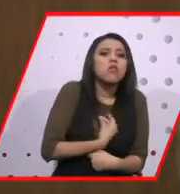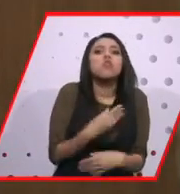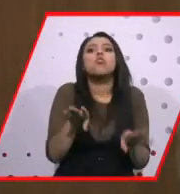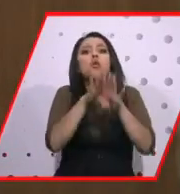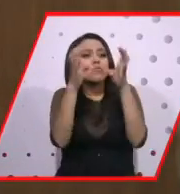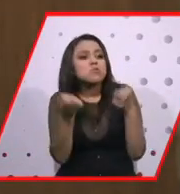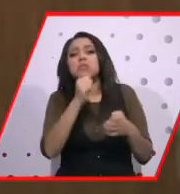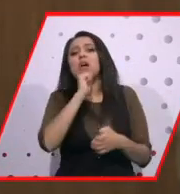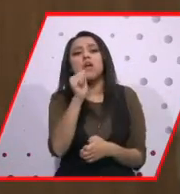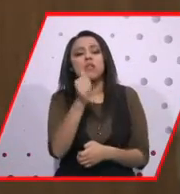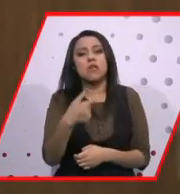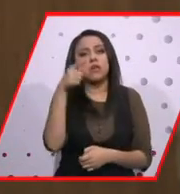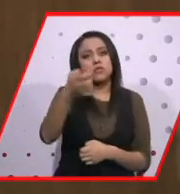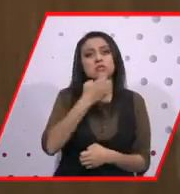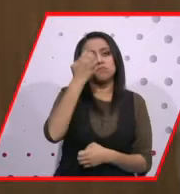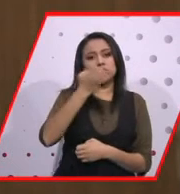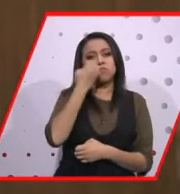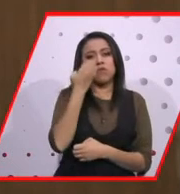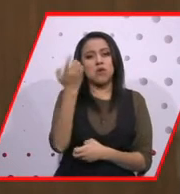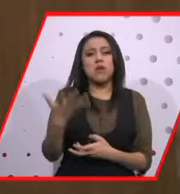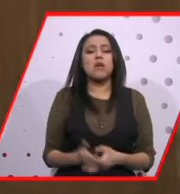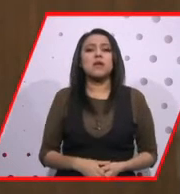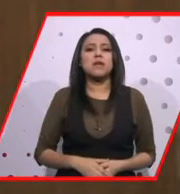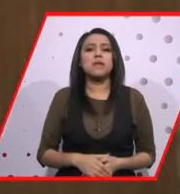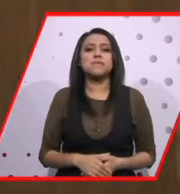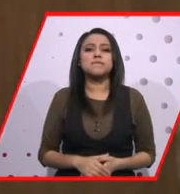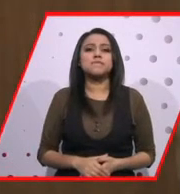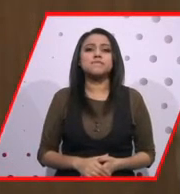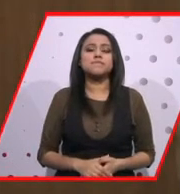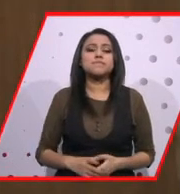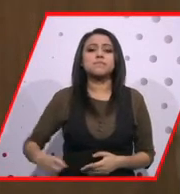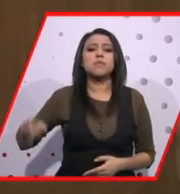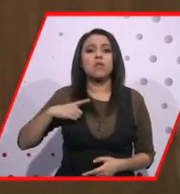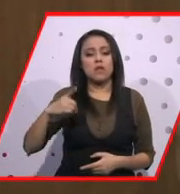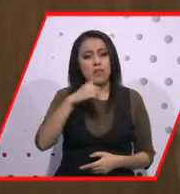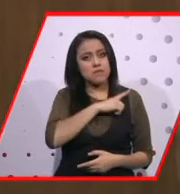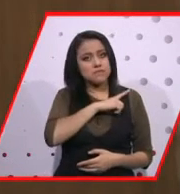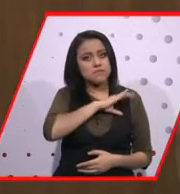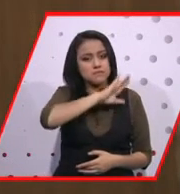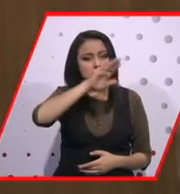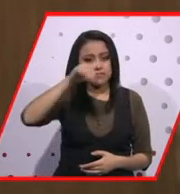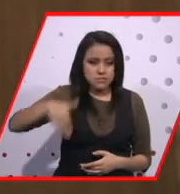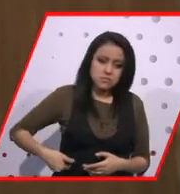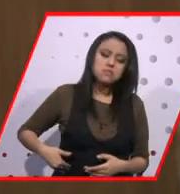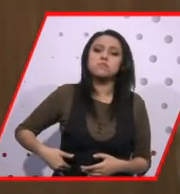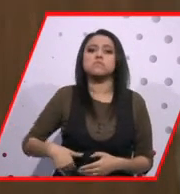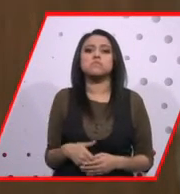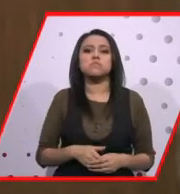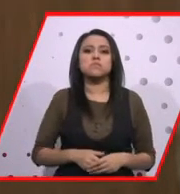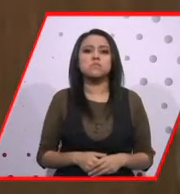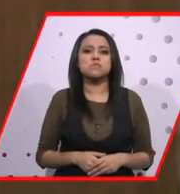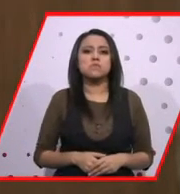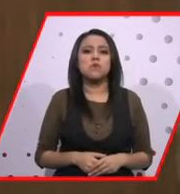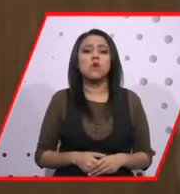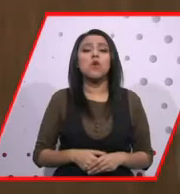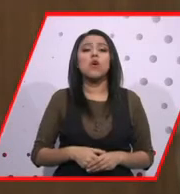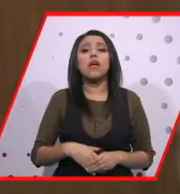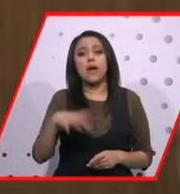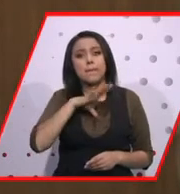se tienen en las escuelas, la institución tiene definido un